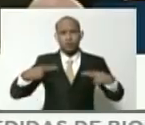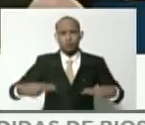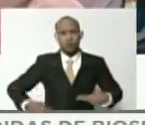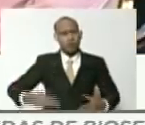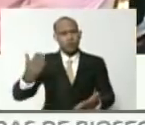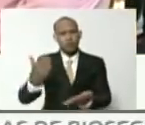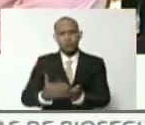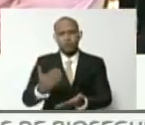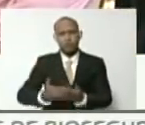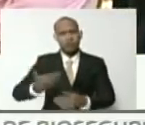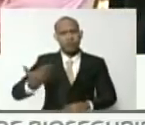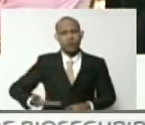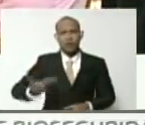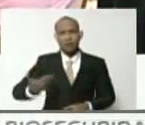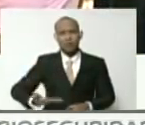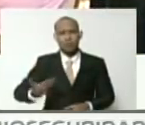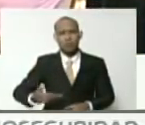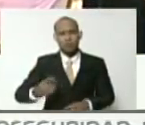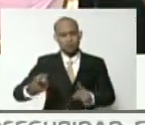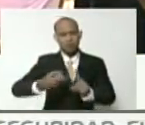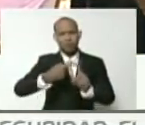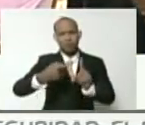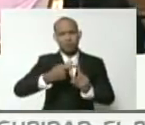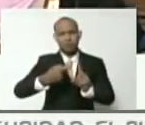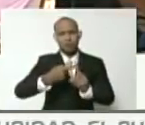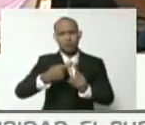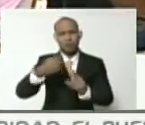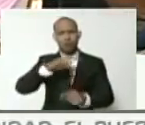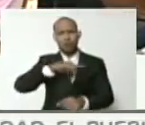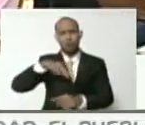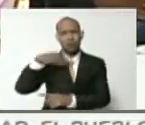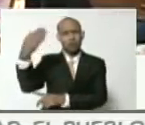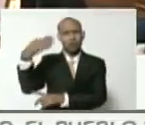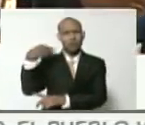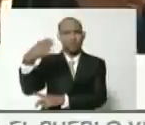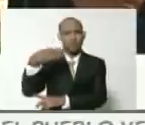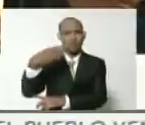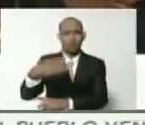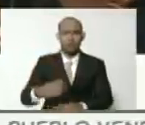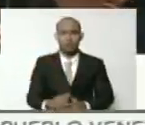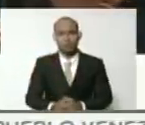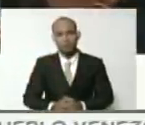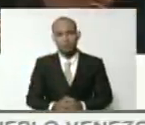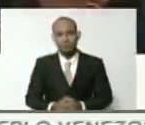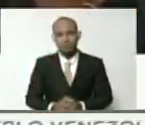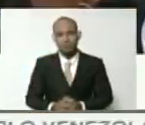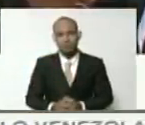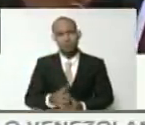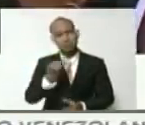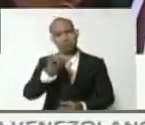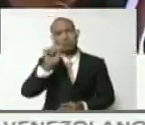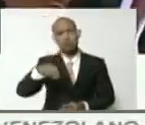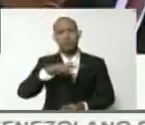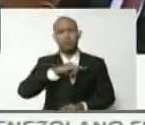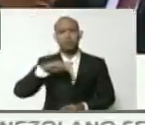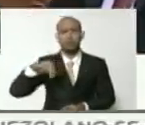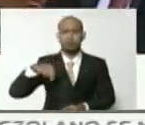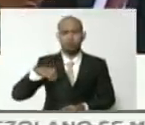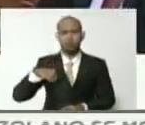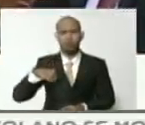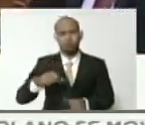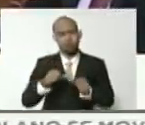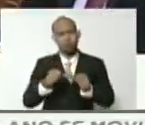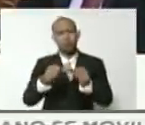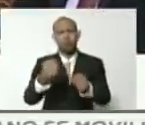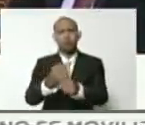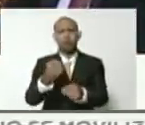siempre están los principios en nuestra bandera, y nosotros vamos a seguir